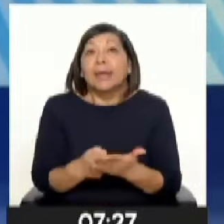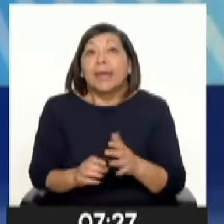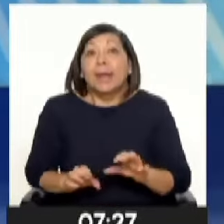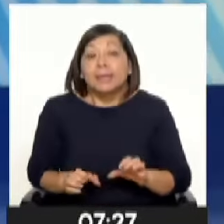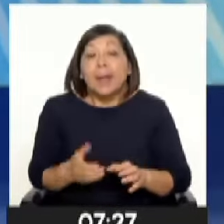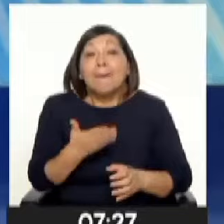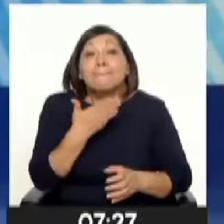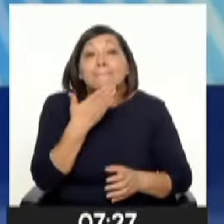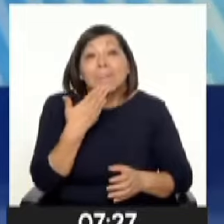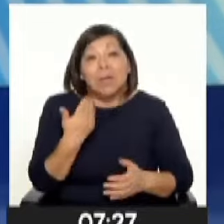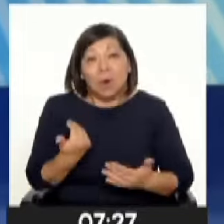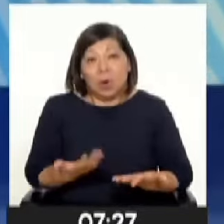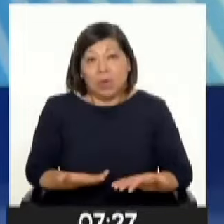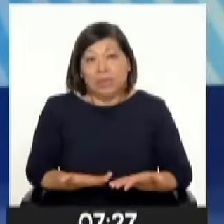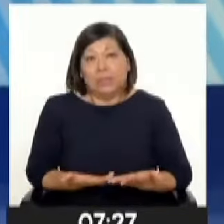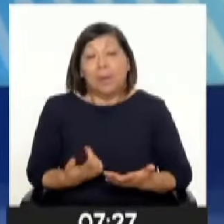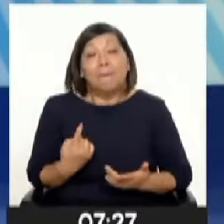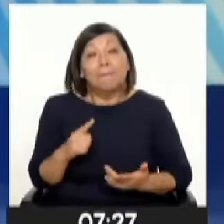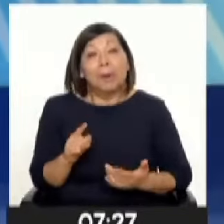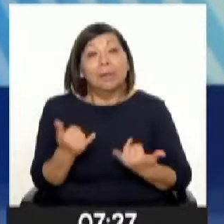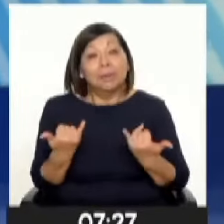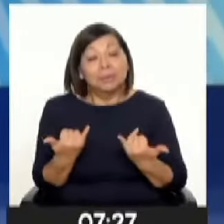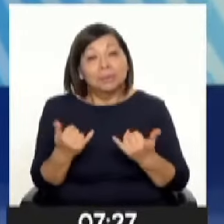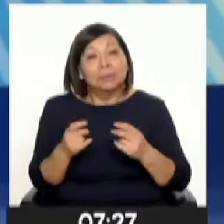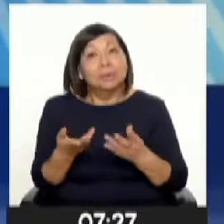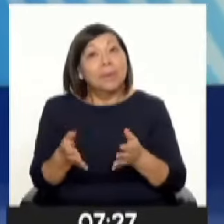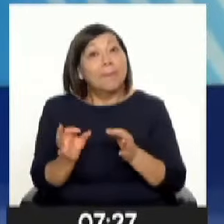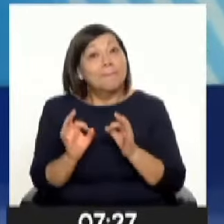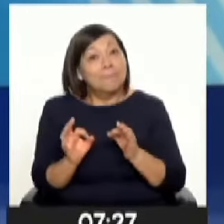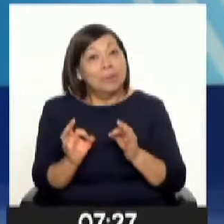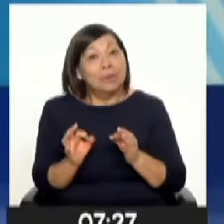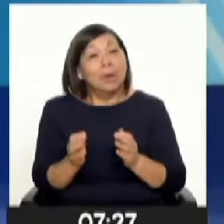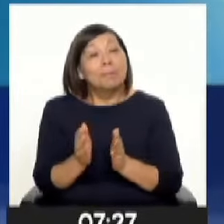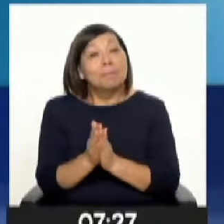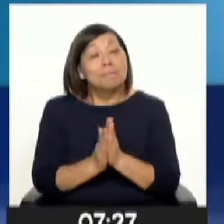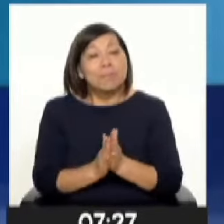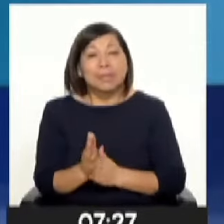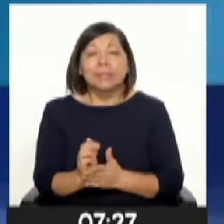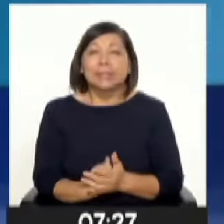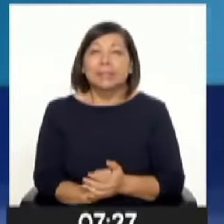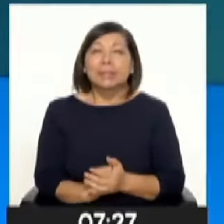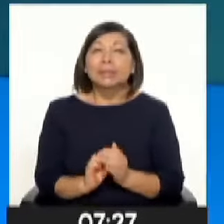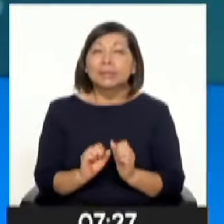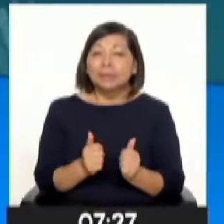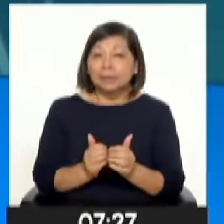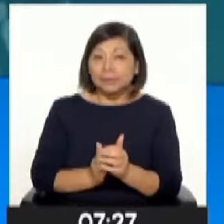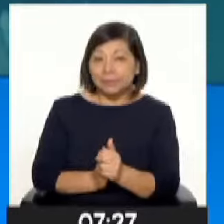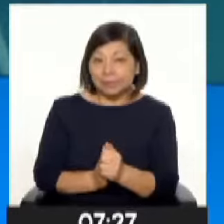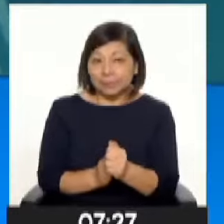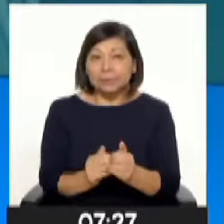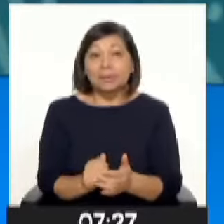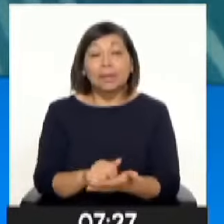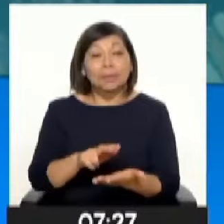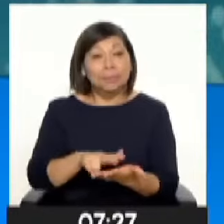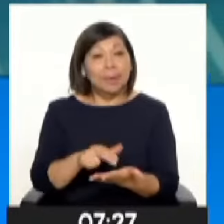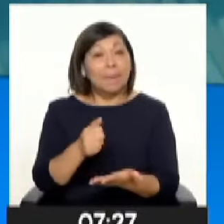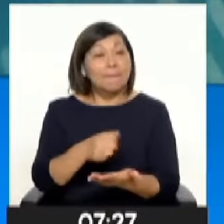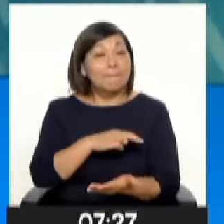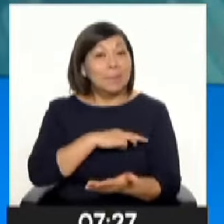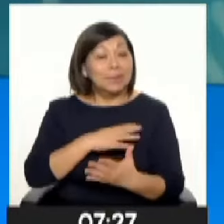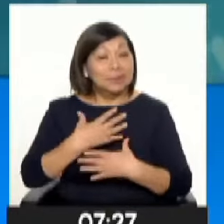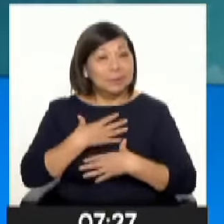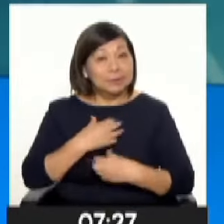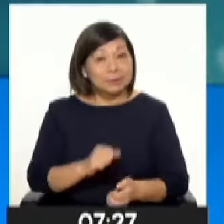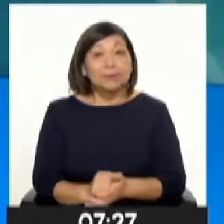las mejores decisiones en este análisis de riesgos y beneficios. Y justamente existe una guía, ¿no?, aprobada en el Ministerio de